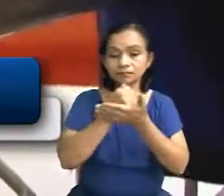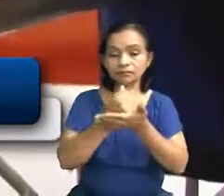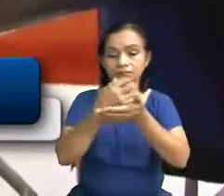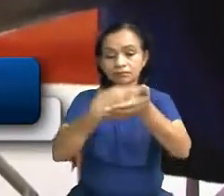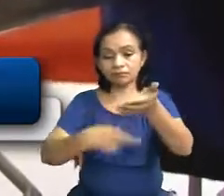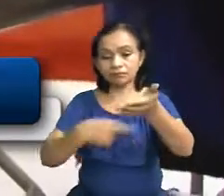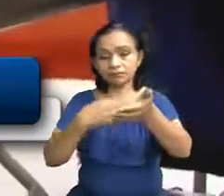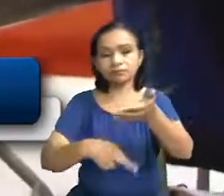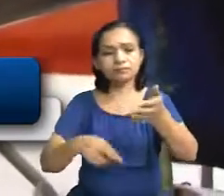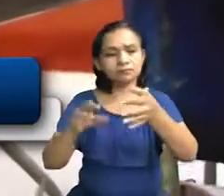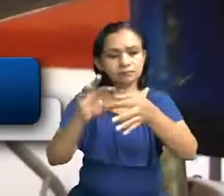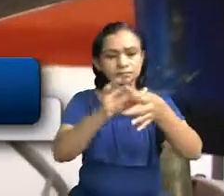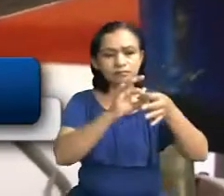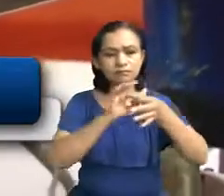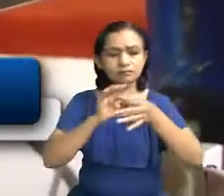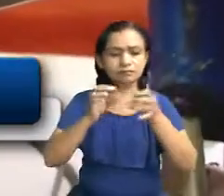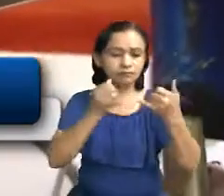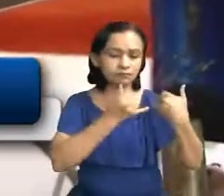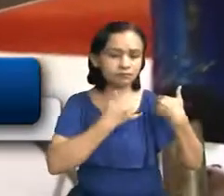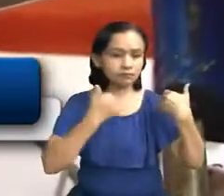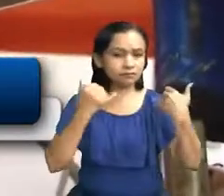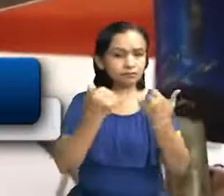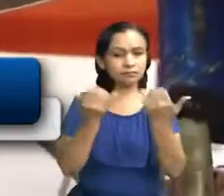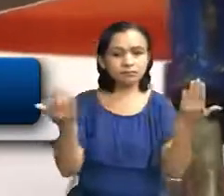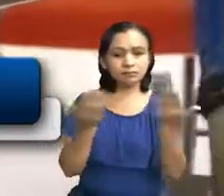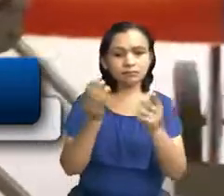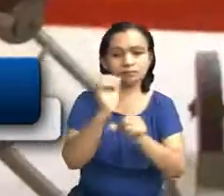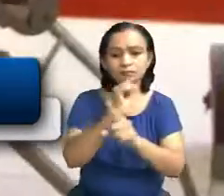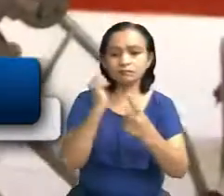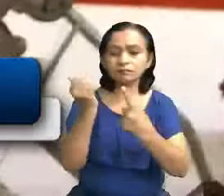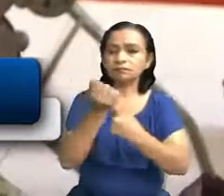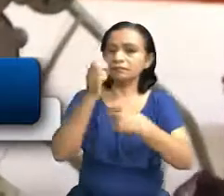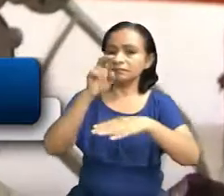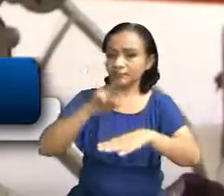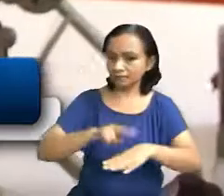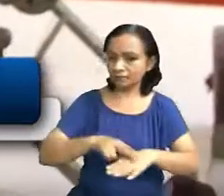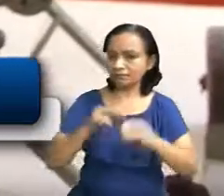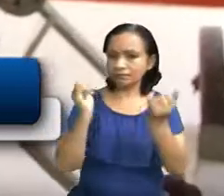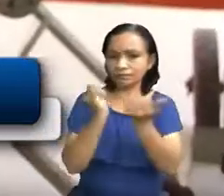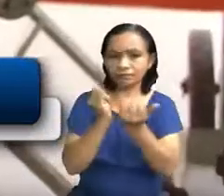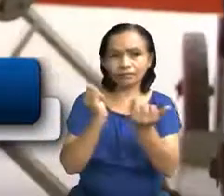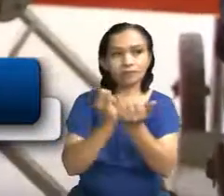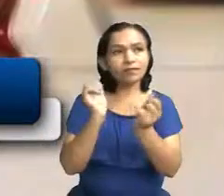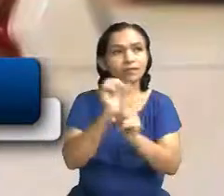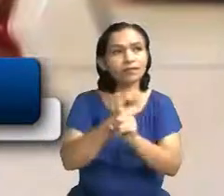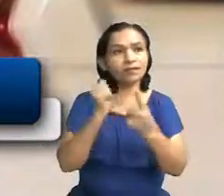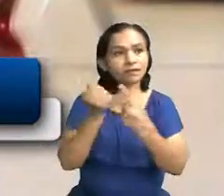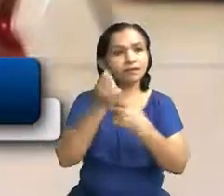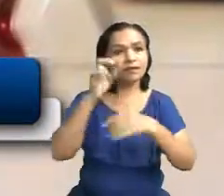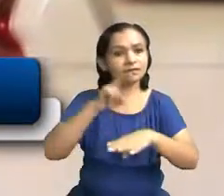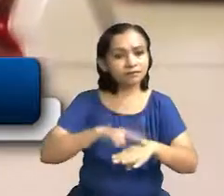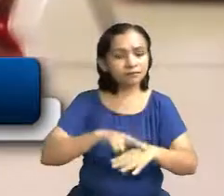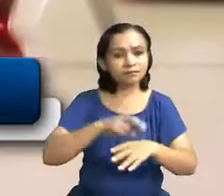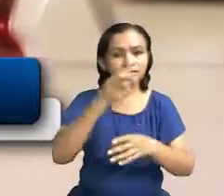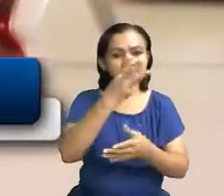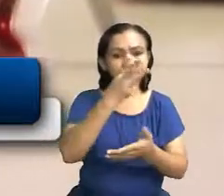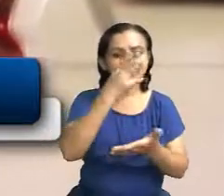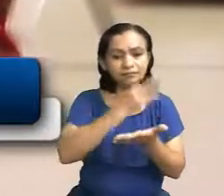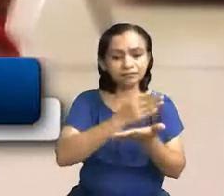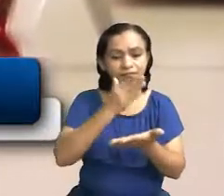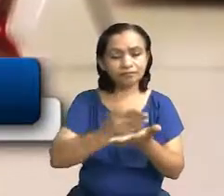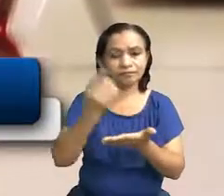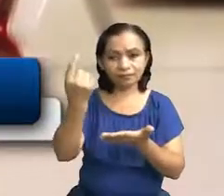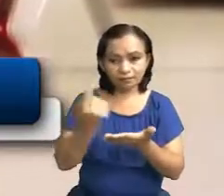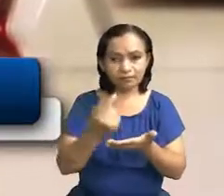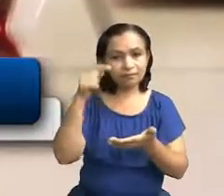unidades hospitalarias. Sí. Instituciones también como la Asamblea Nacional. Ah, claro, imagínate. La Asamblea Nacional, ustedes vienen creo que tres veces al año. Tres veces al